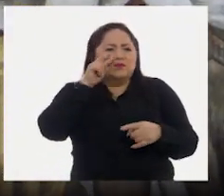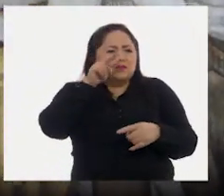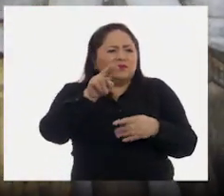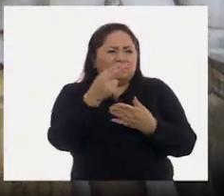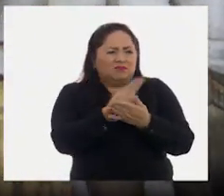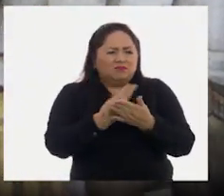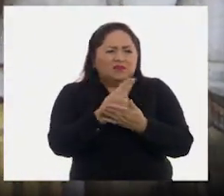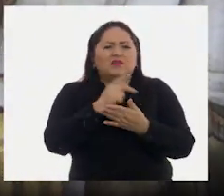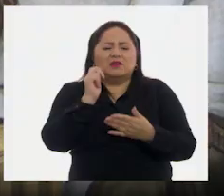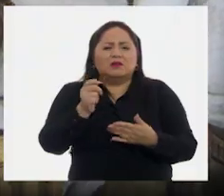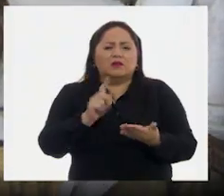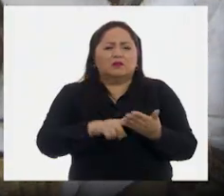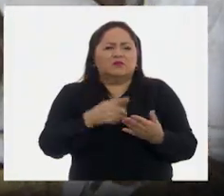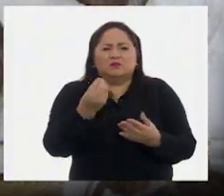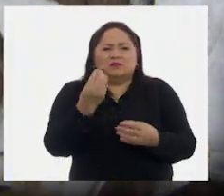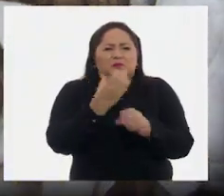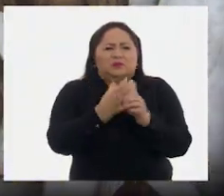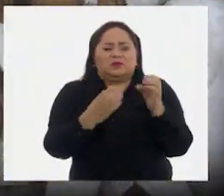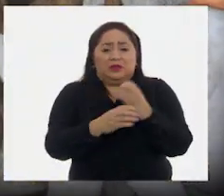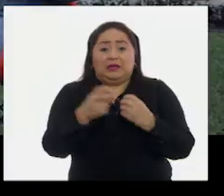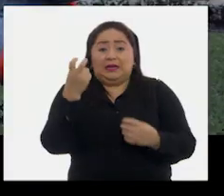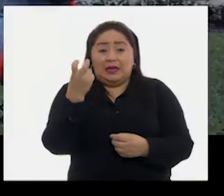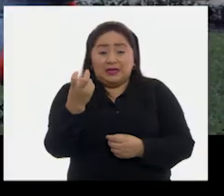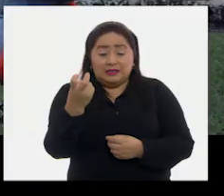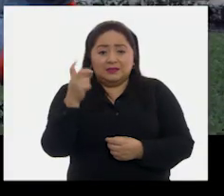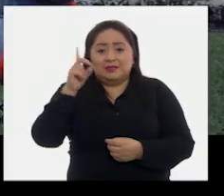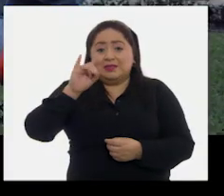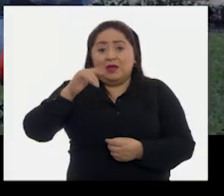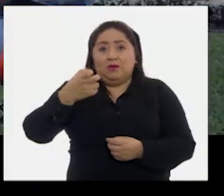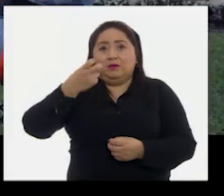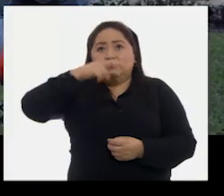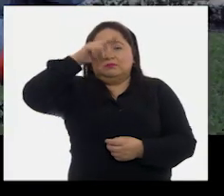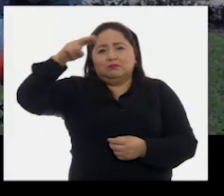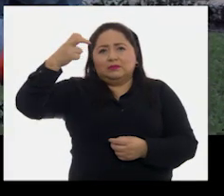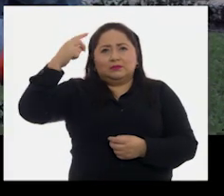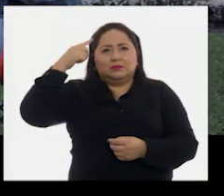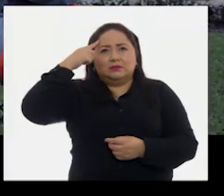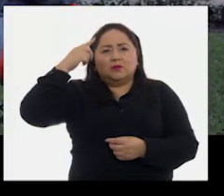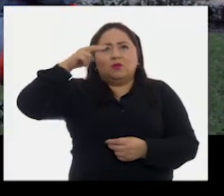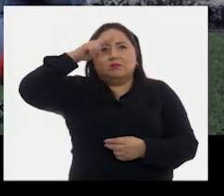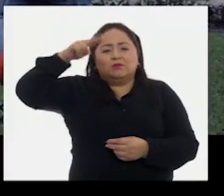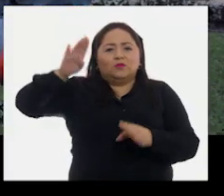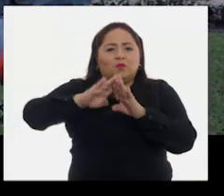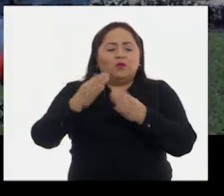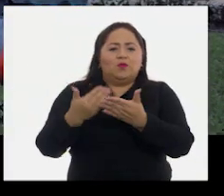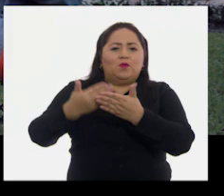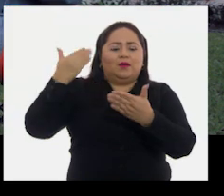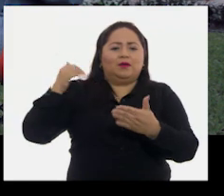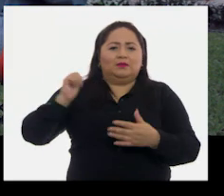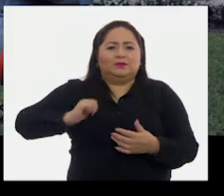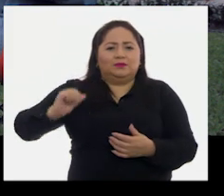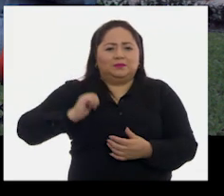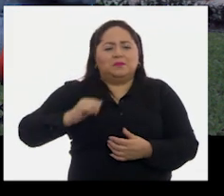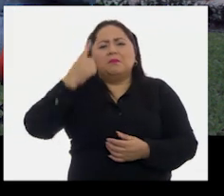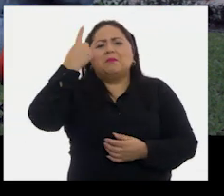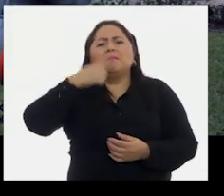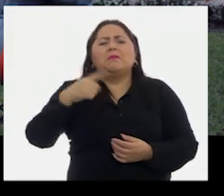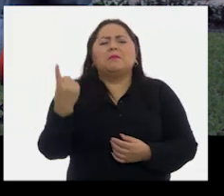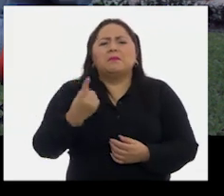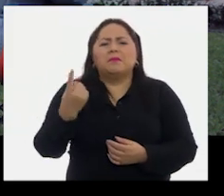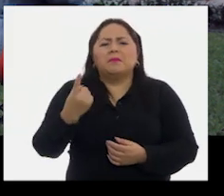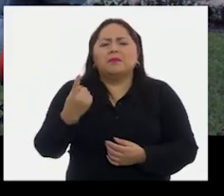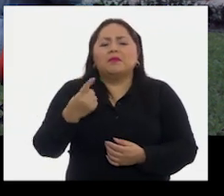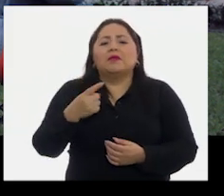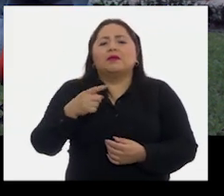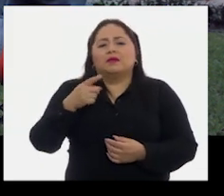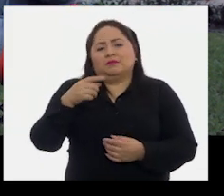serían los oficios. Y esto es lo que Diego Rivera pinta en gran medida para que, de una